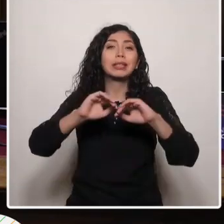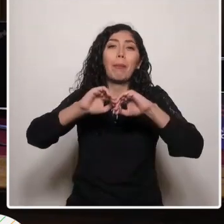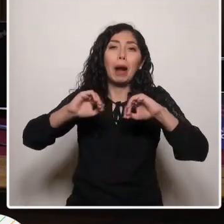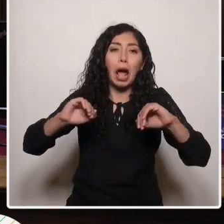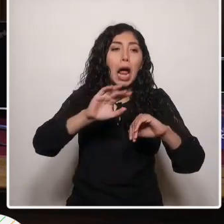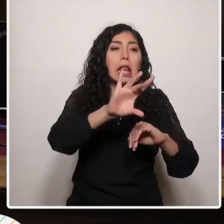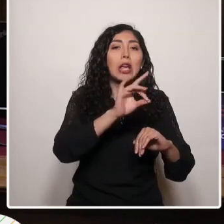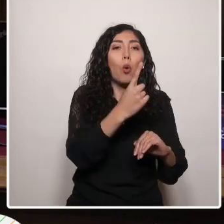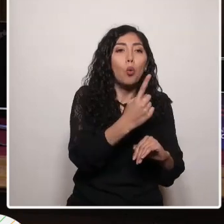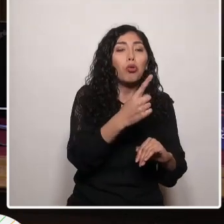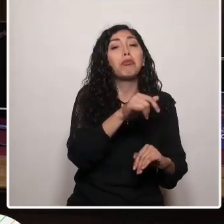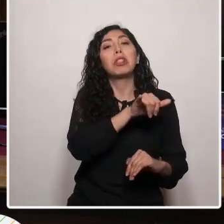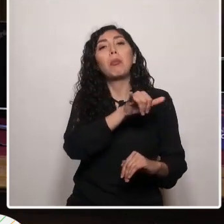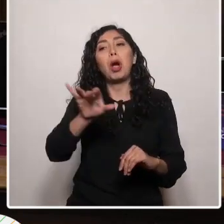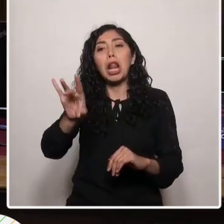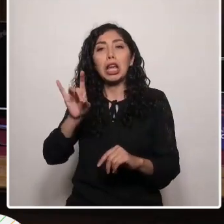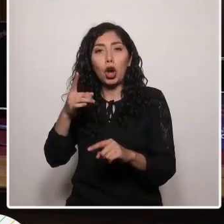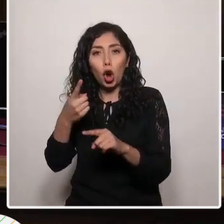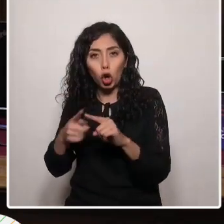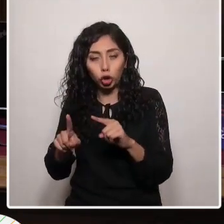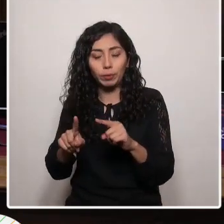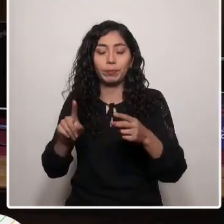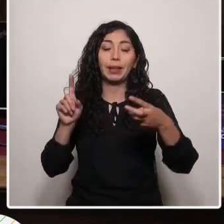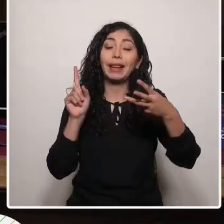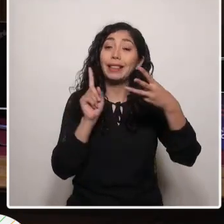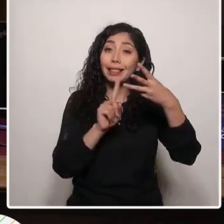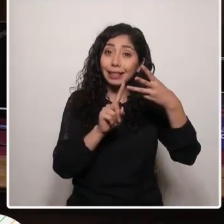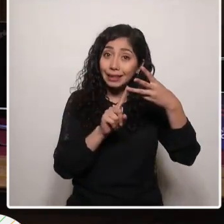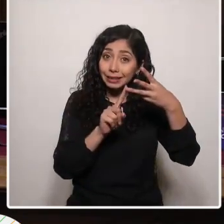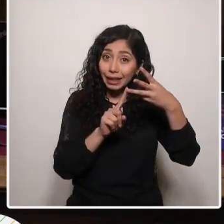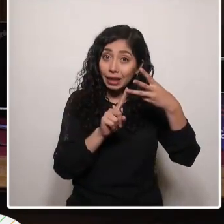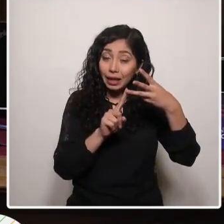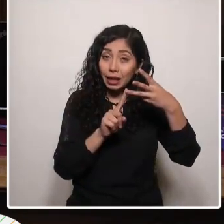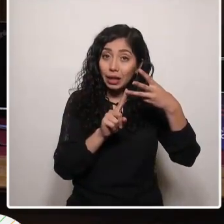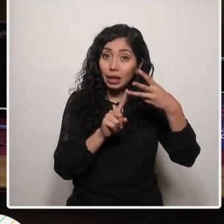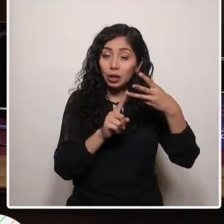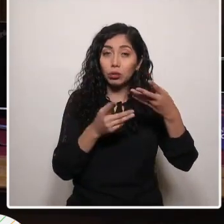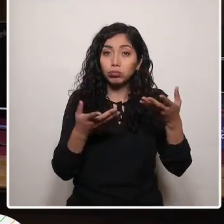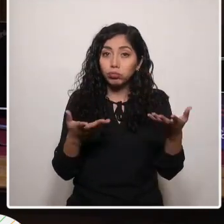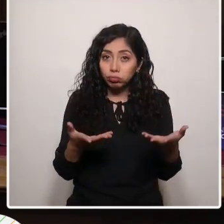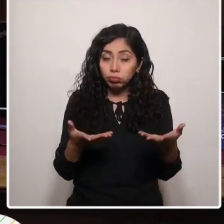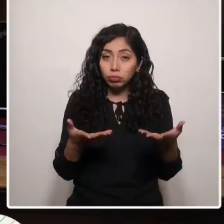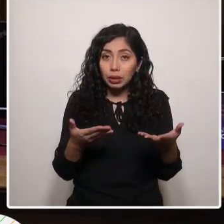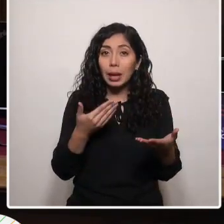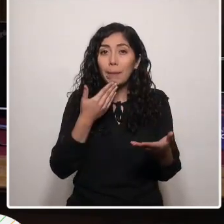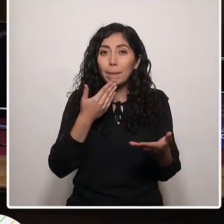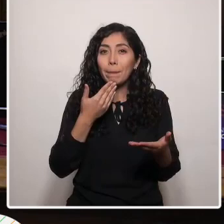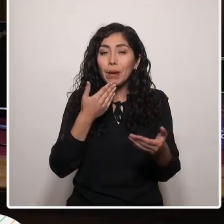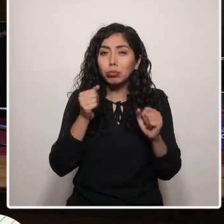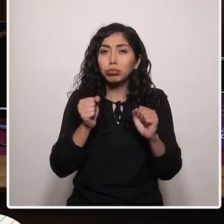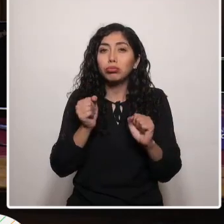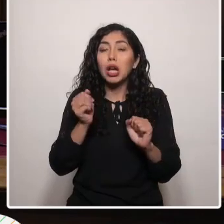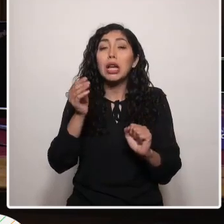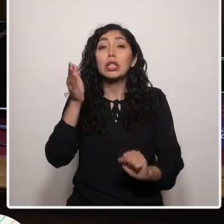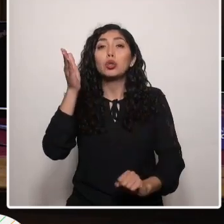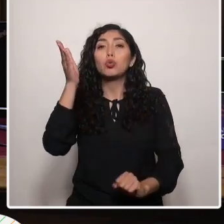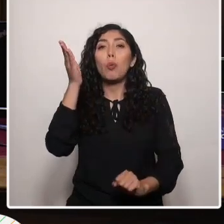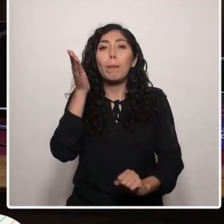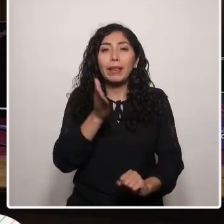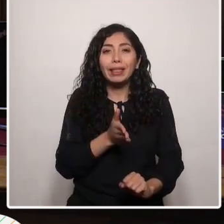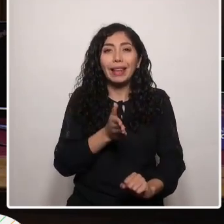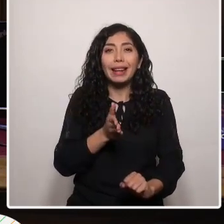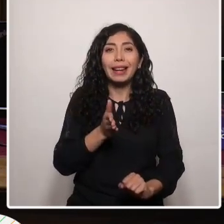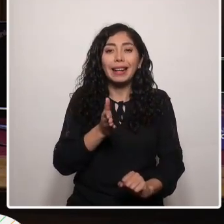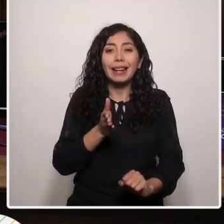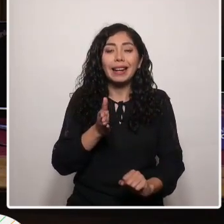separadamente. Y en tercer lugar, la proposición de suspender la sesión 5 minutos,